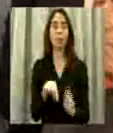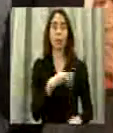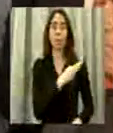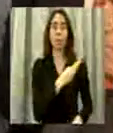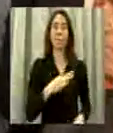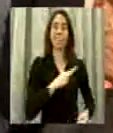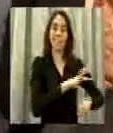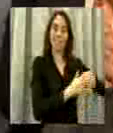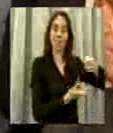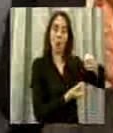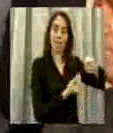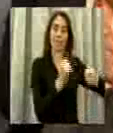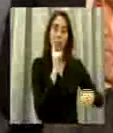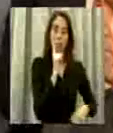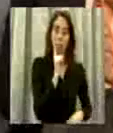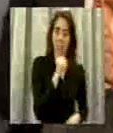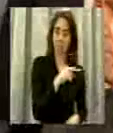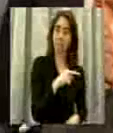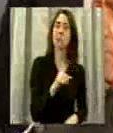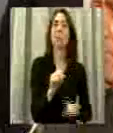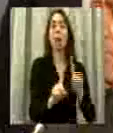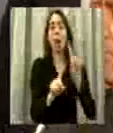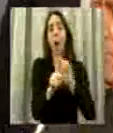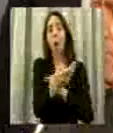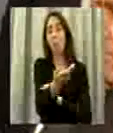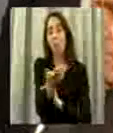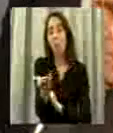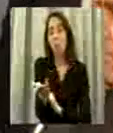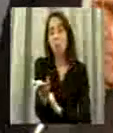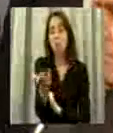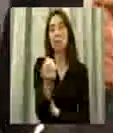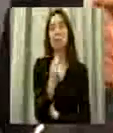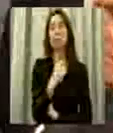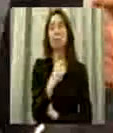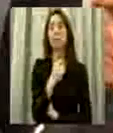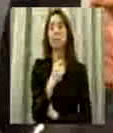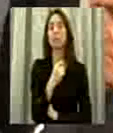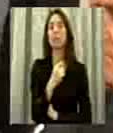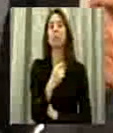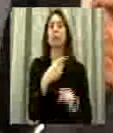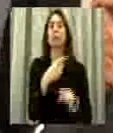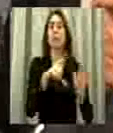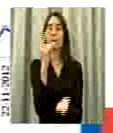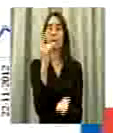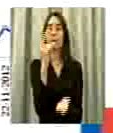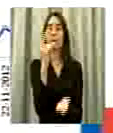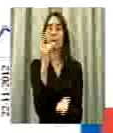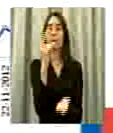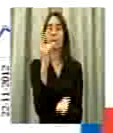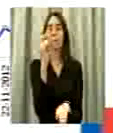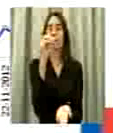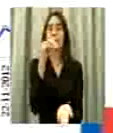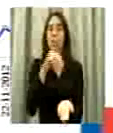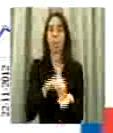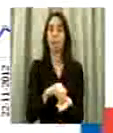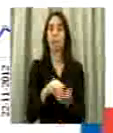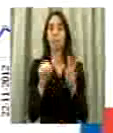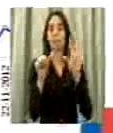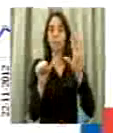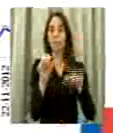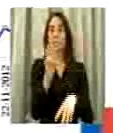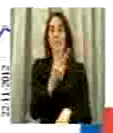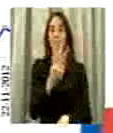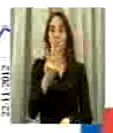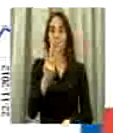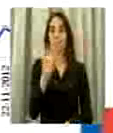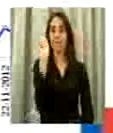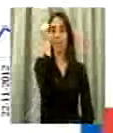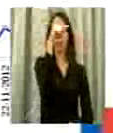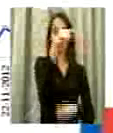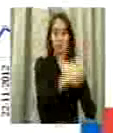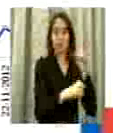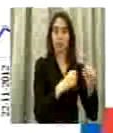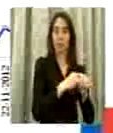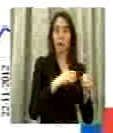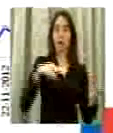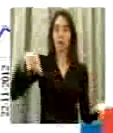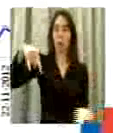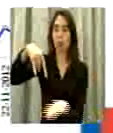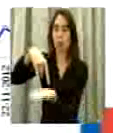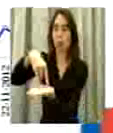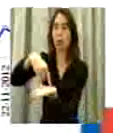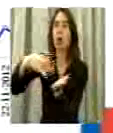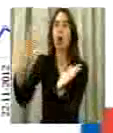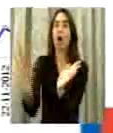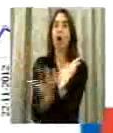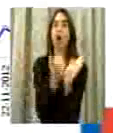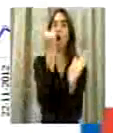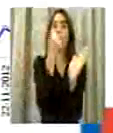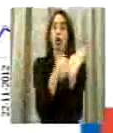Bueno, algunos de ustedes, nosotros pasamos la ley 20.633 en septiembre de este año, en que logramos